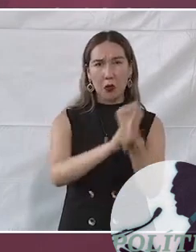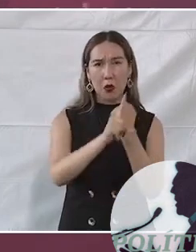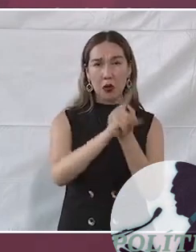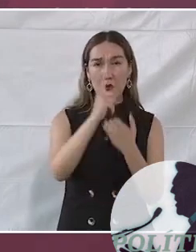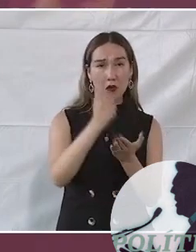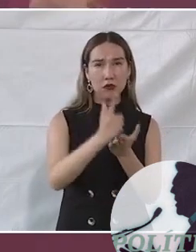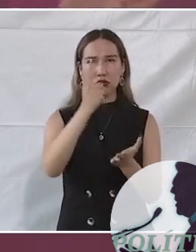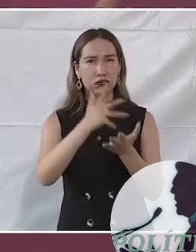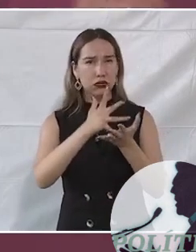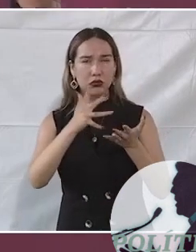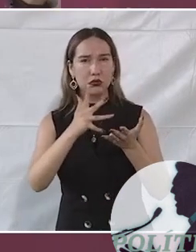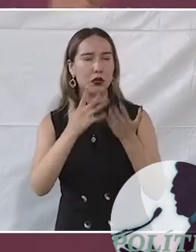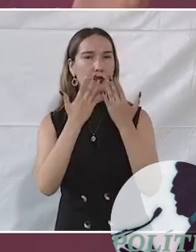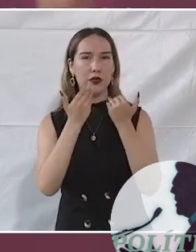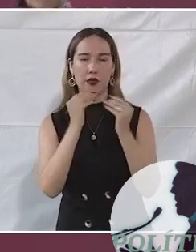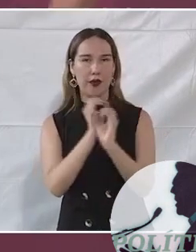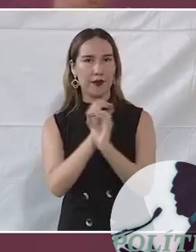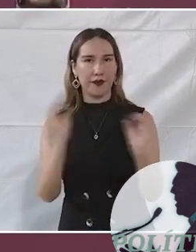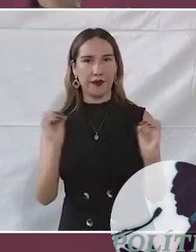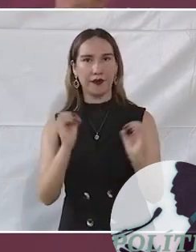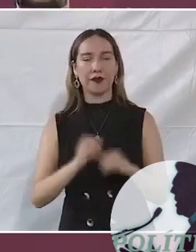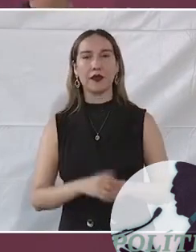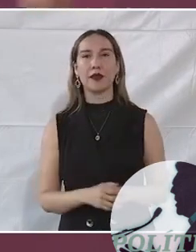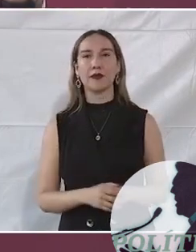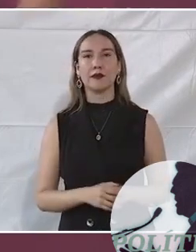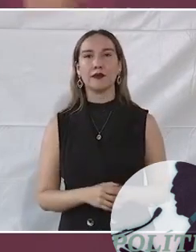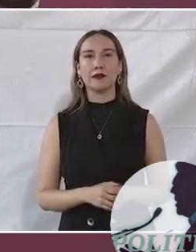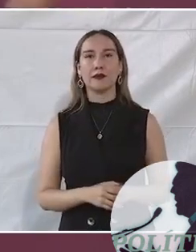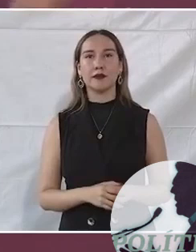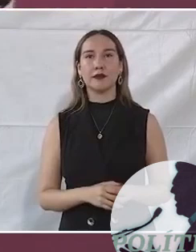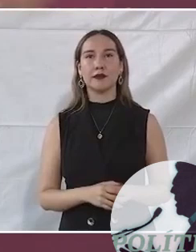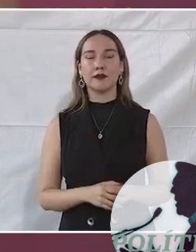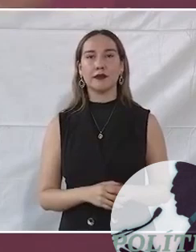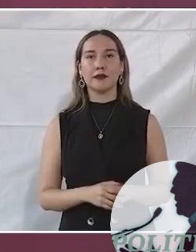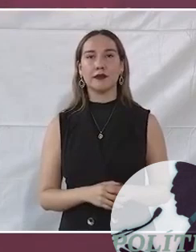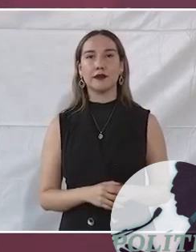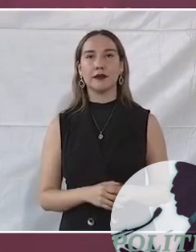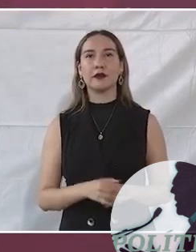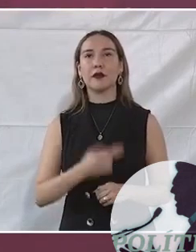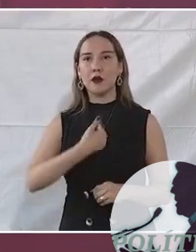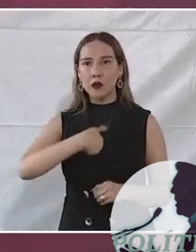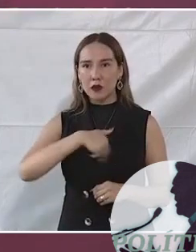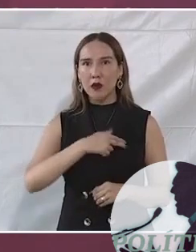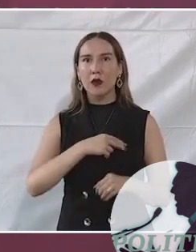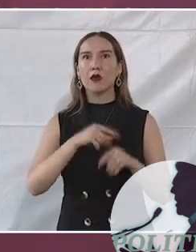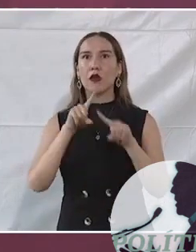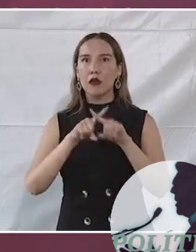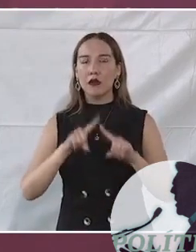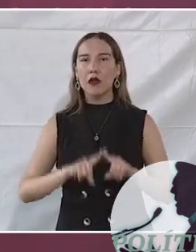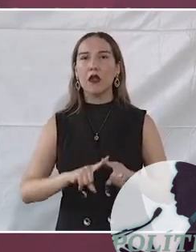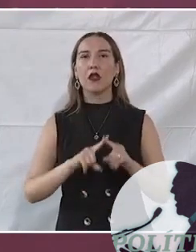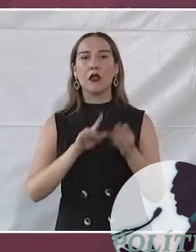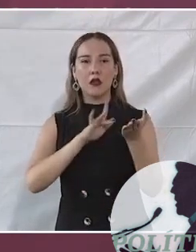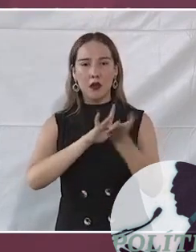y estamos haciendo todo para orientar a los jóvenes que se alejen de